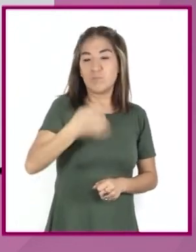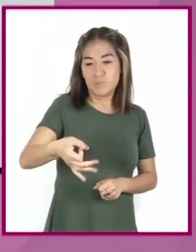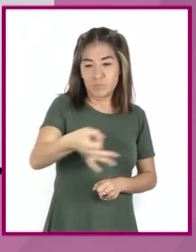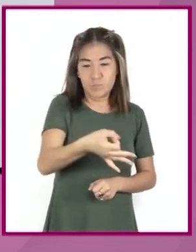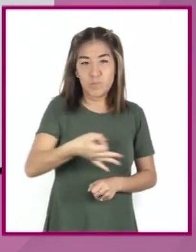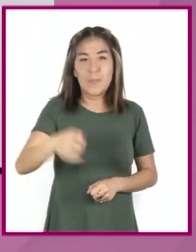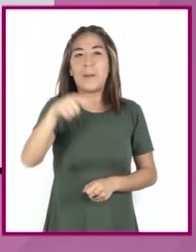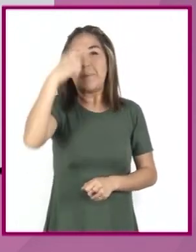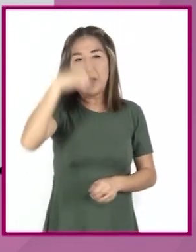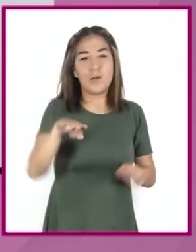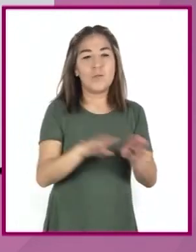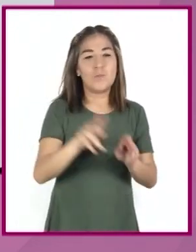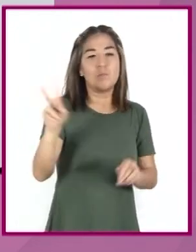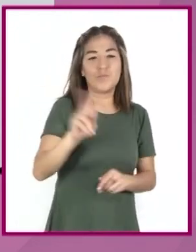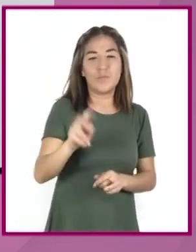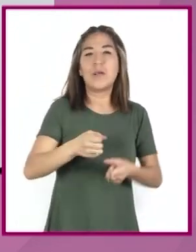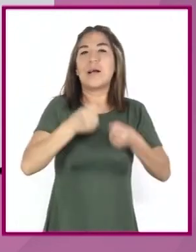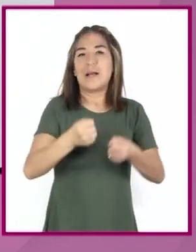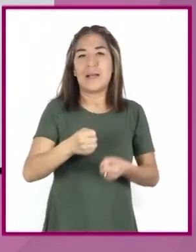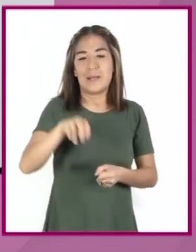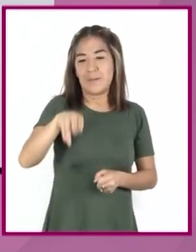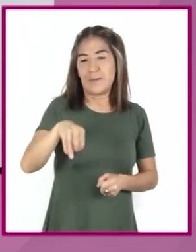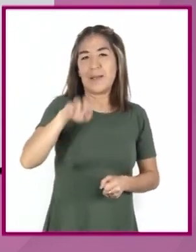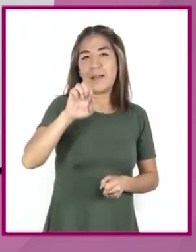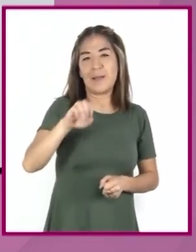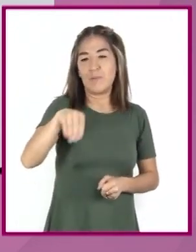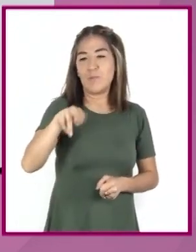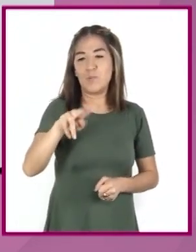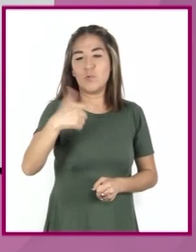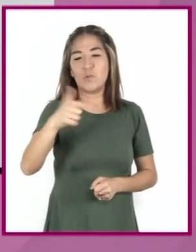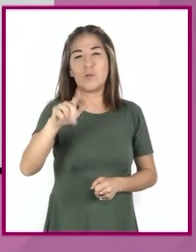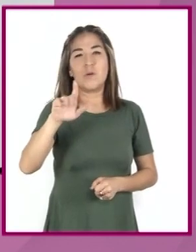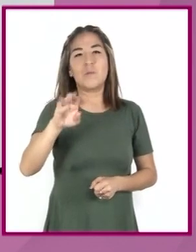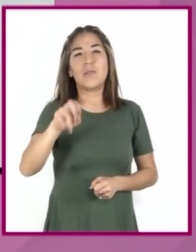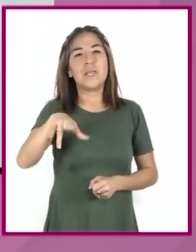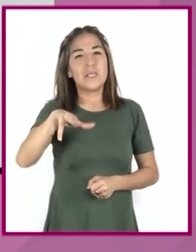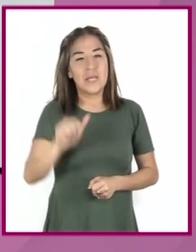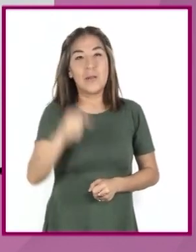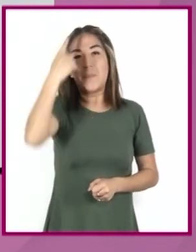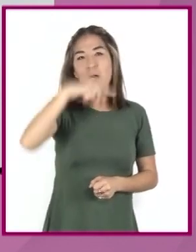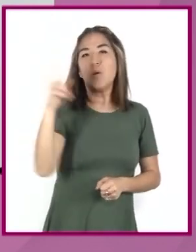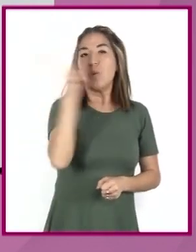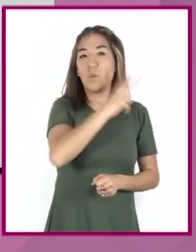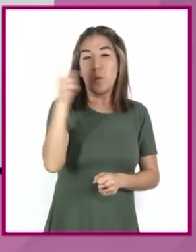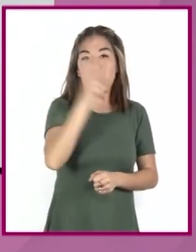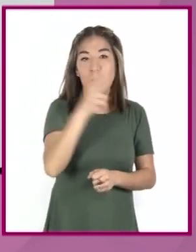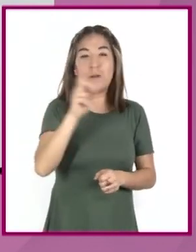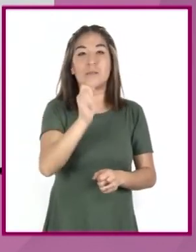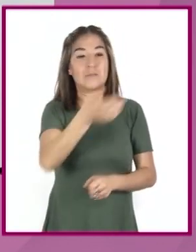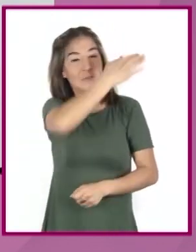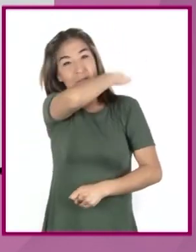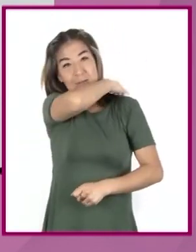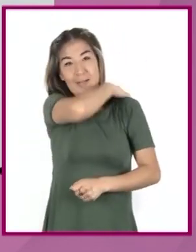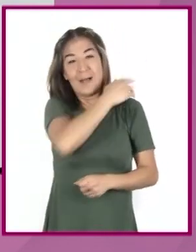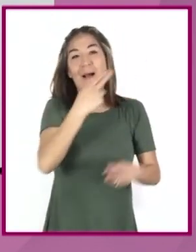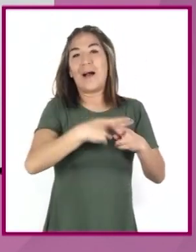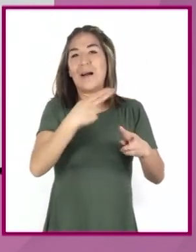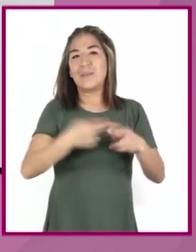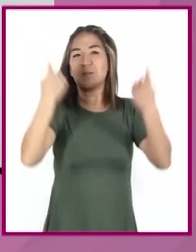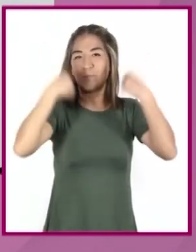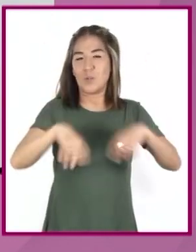una proteína llamada hemoglobina, que transportan oxígeno desde los pulmones a todas partes del